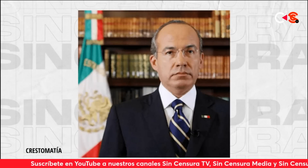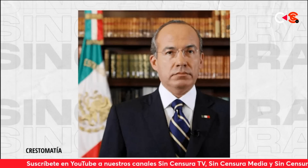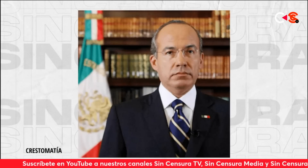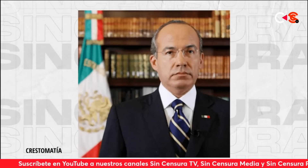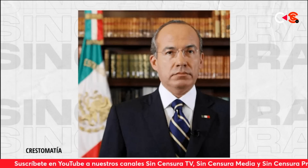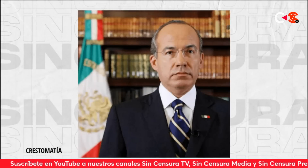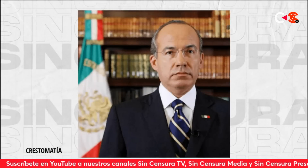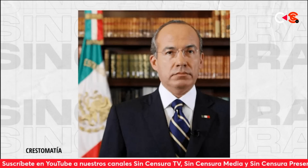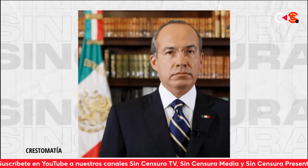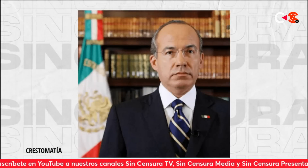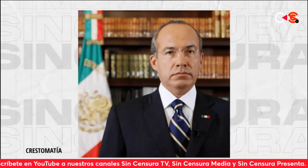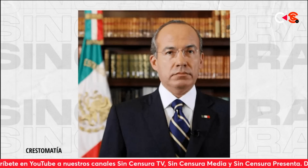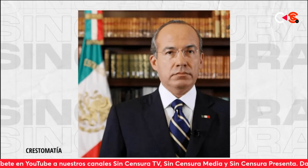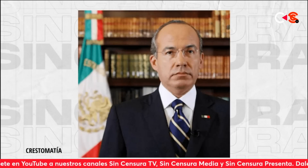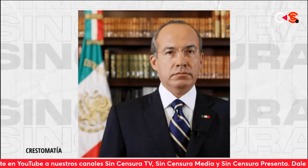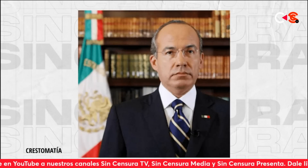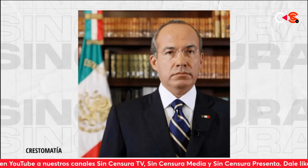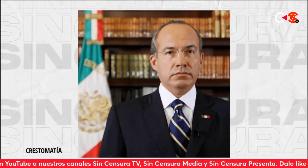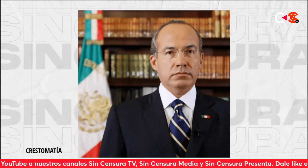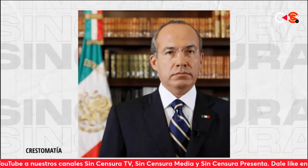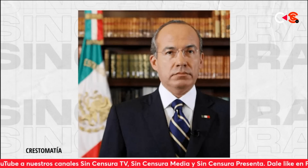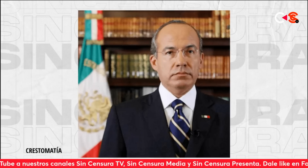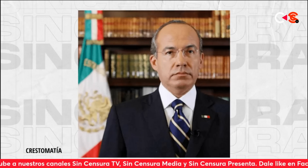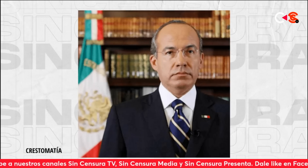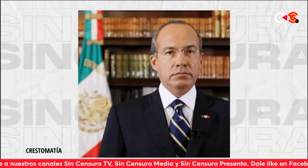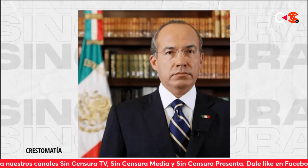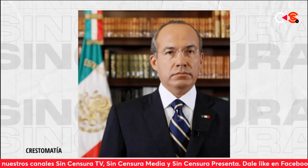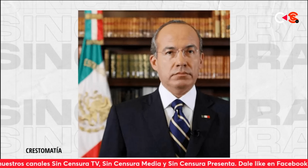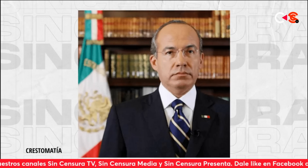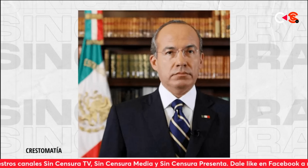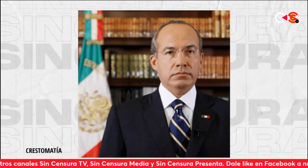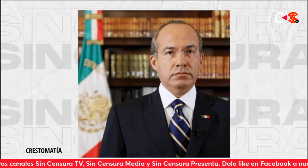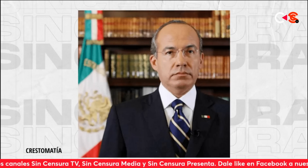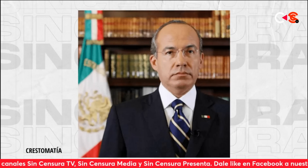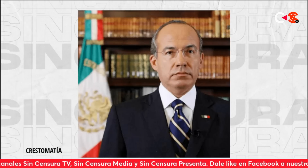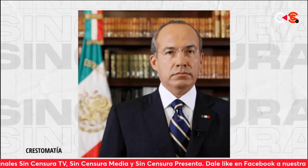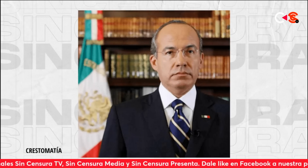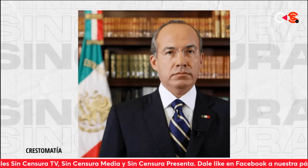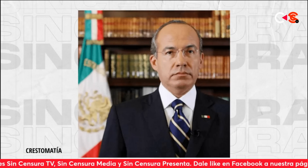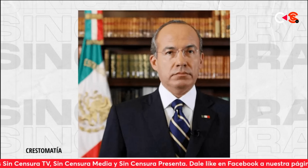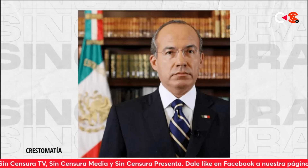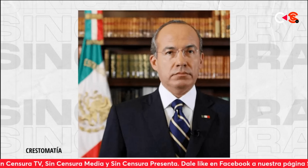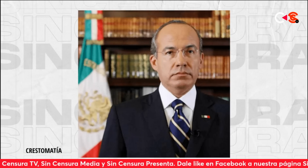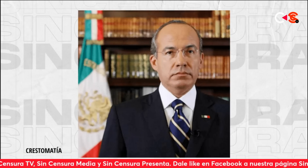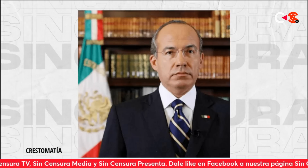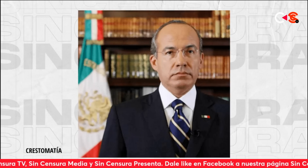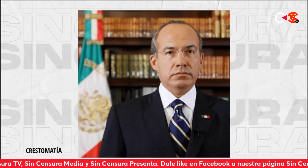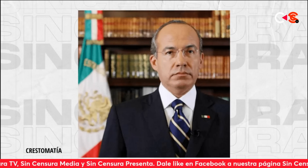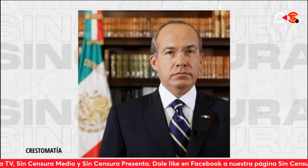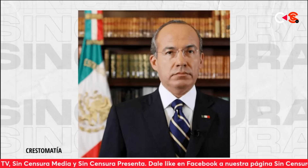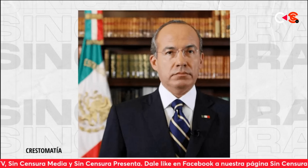pues con qué, ni siquiera lo llamaría yo argumento, sino con qué mentira, pues